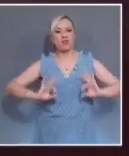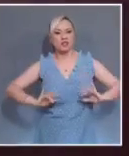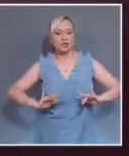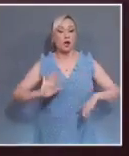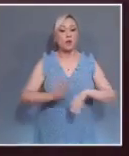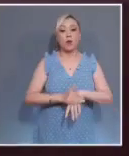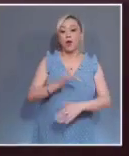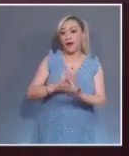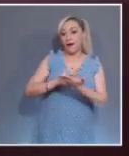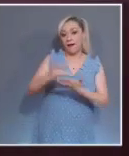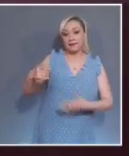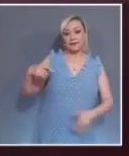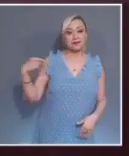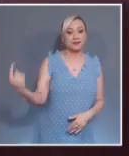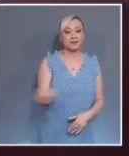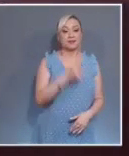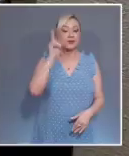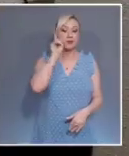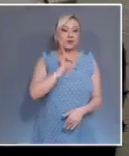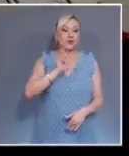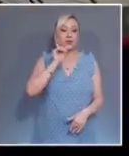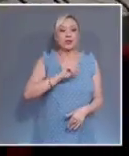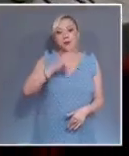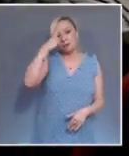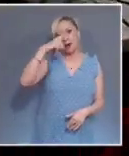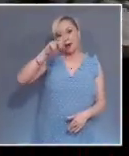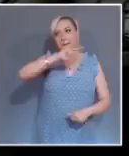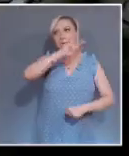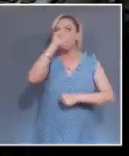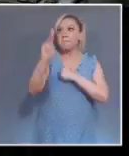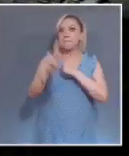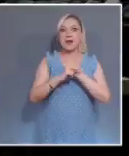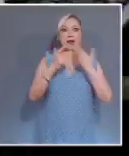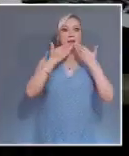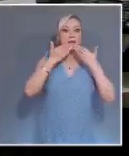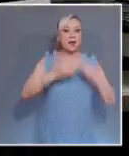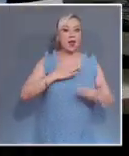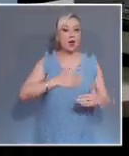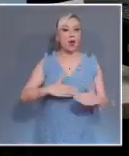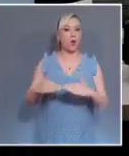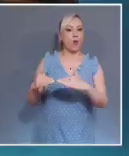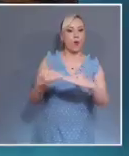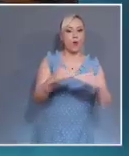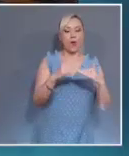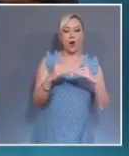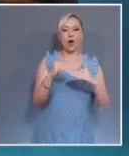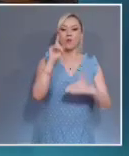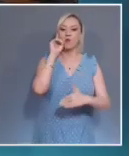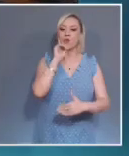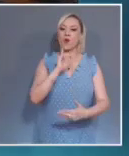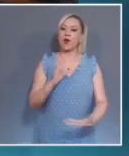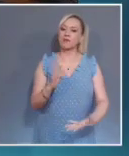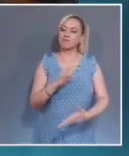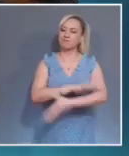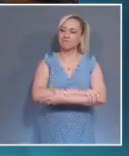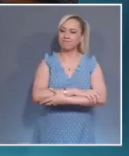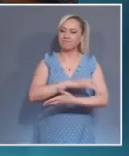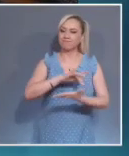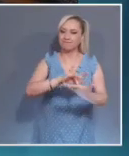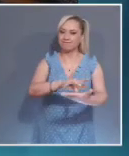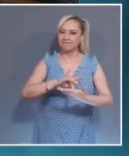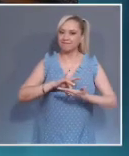construcción de un México mejor, con justicia, con igualdad y sororidad. Mi